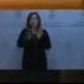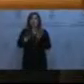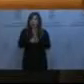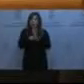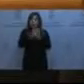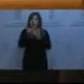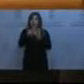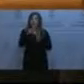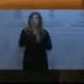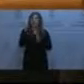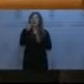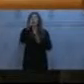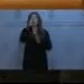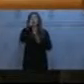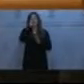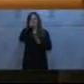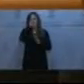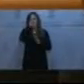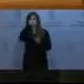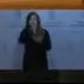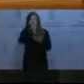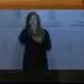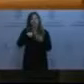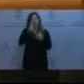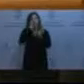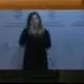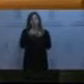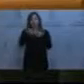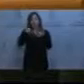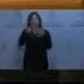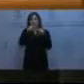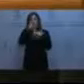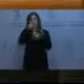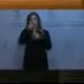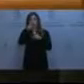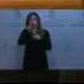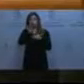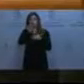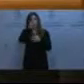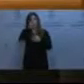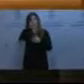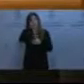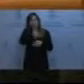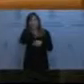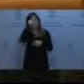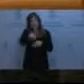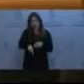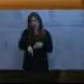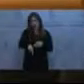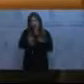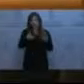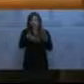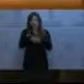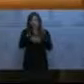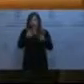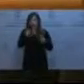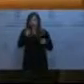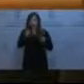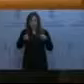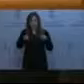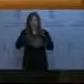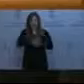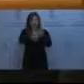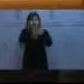11 barra 2014 de Presupuestos del Principado para 2015, que, como usted sabe, establece una regulación muy